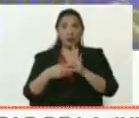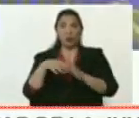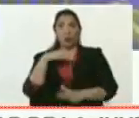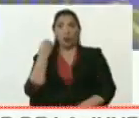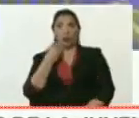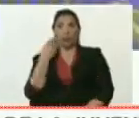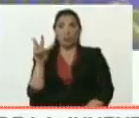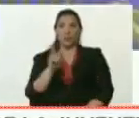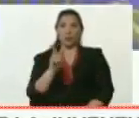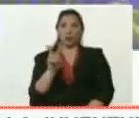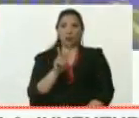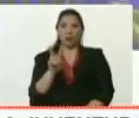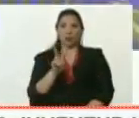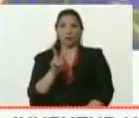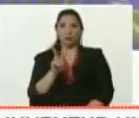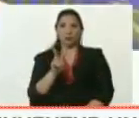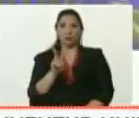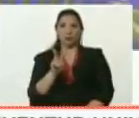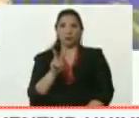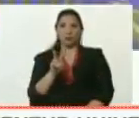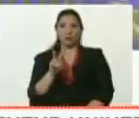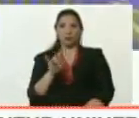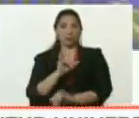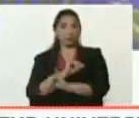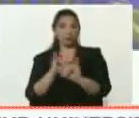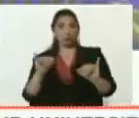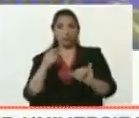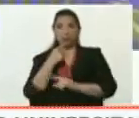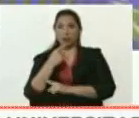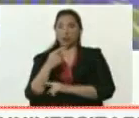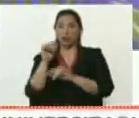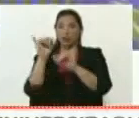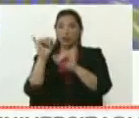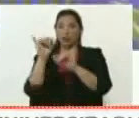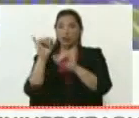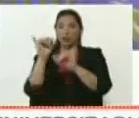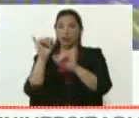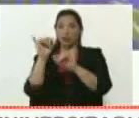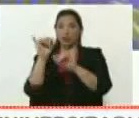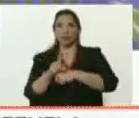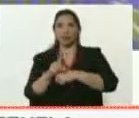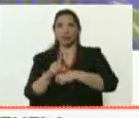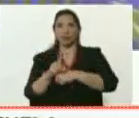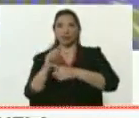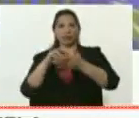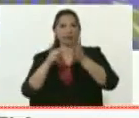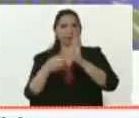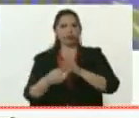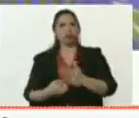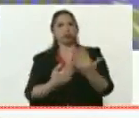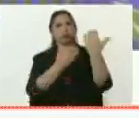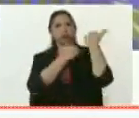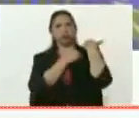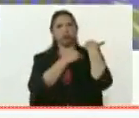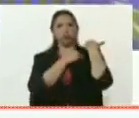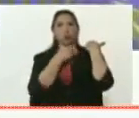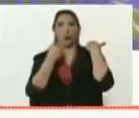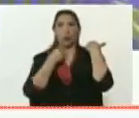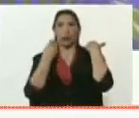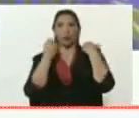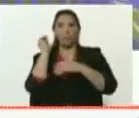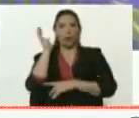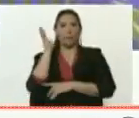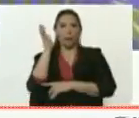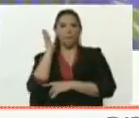Venezuela. Ya se lo han dicho sus propios protagonistas. Representación de la juventud en el Parlamento